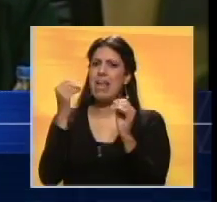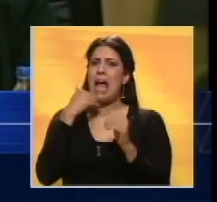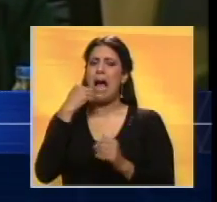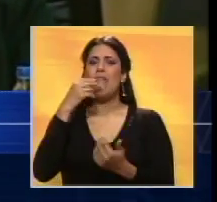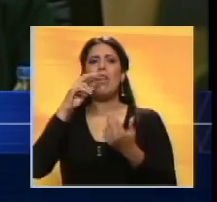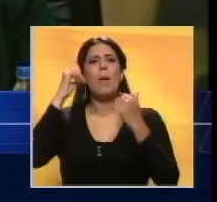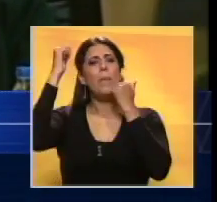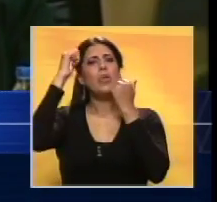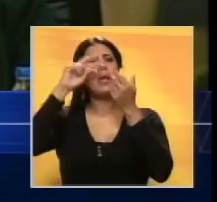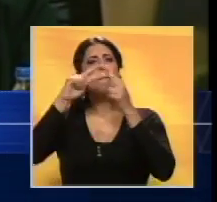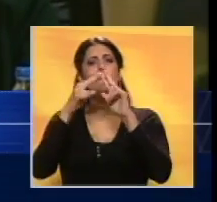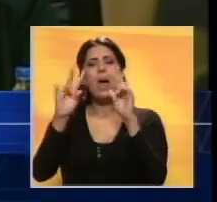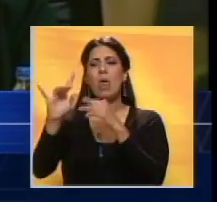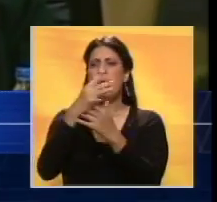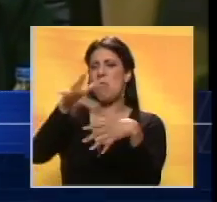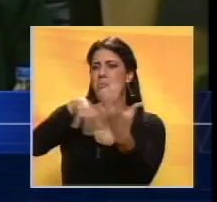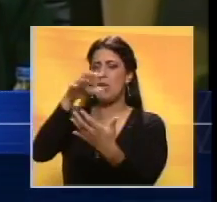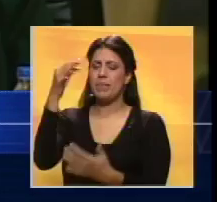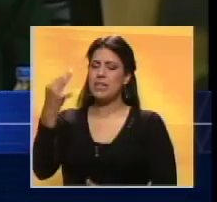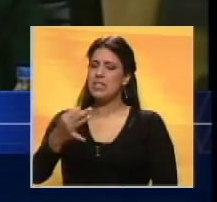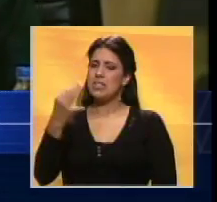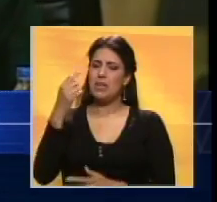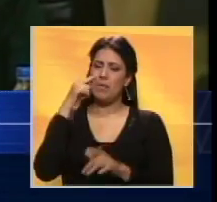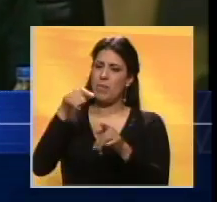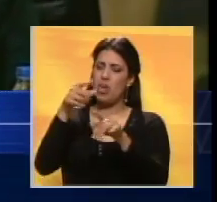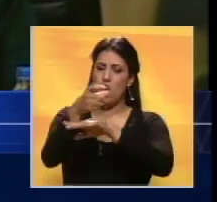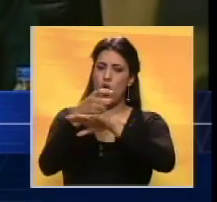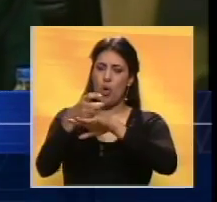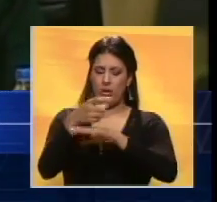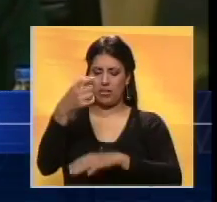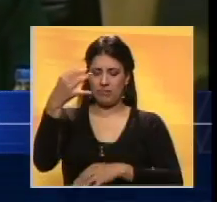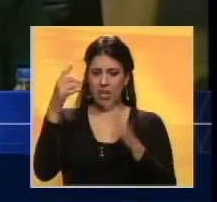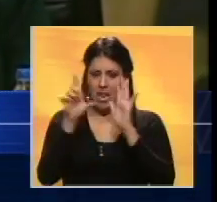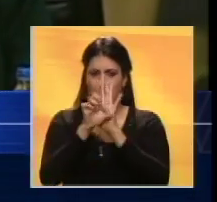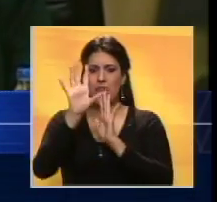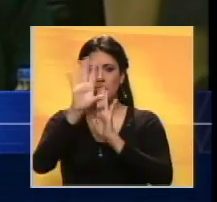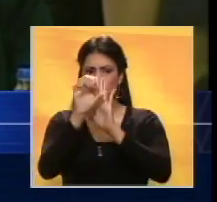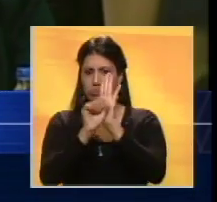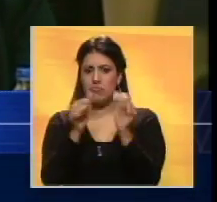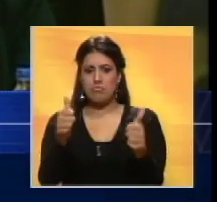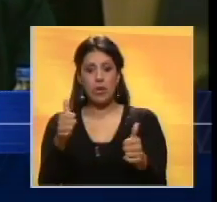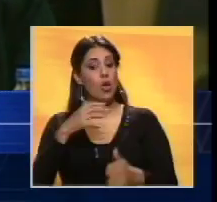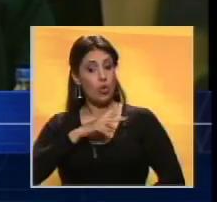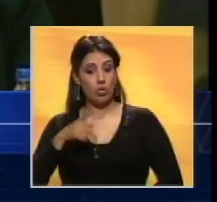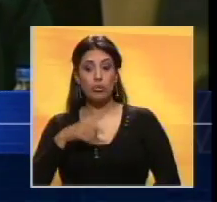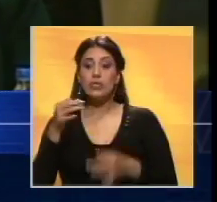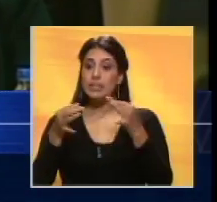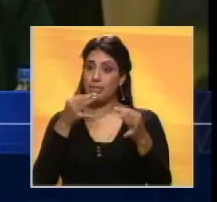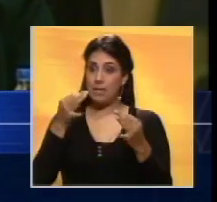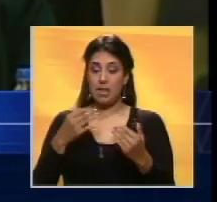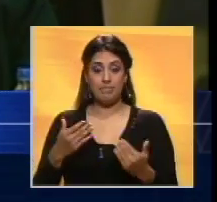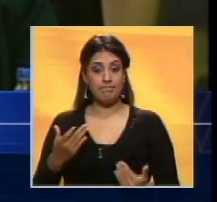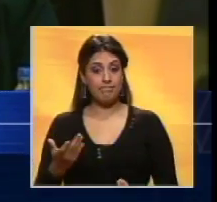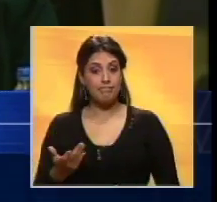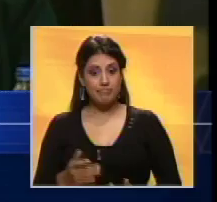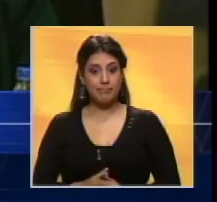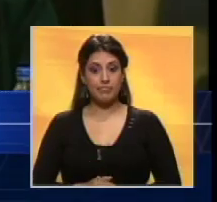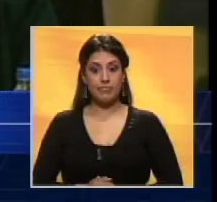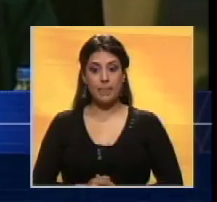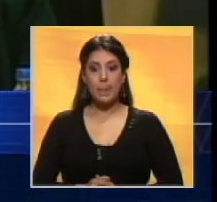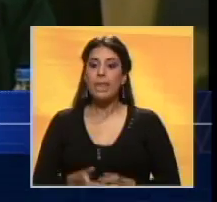expresiones pacíficas de disidencia a un gobierno legítimo y constitucional. Son expresiones